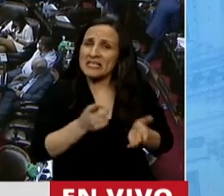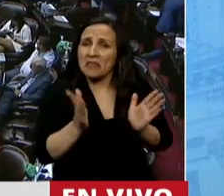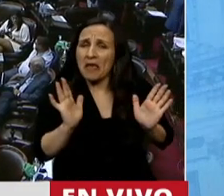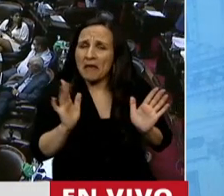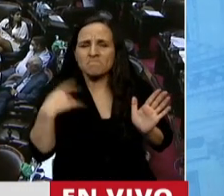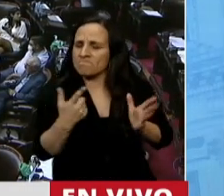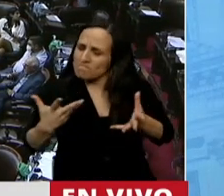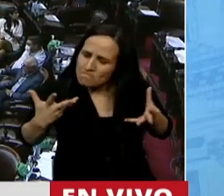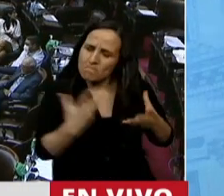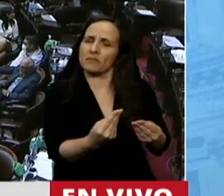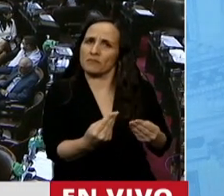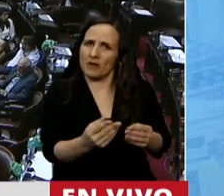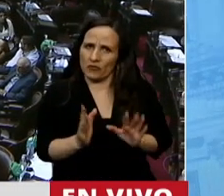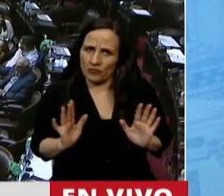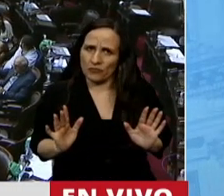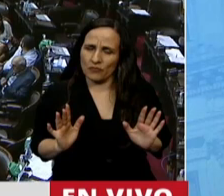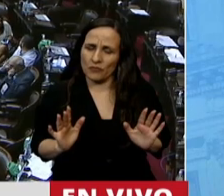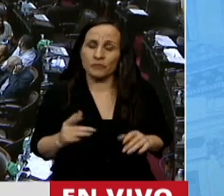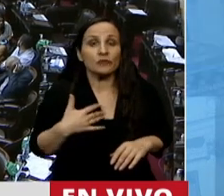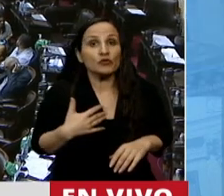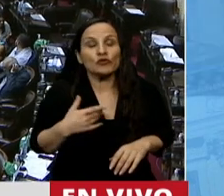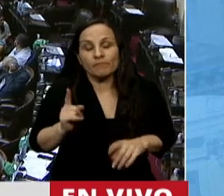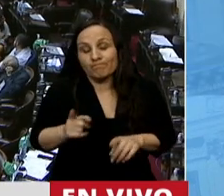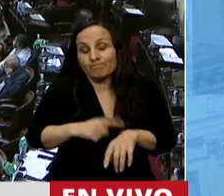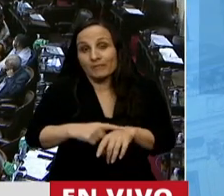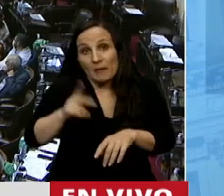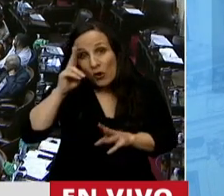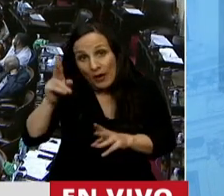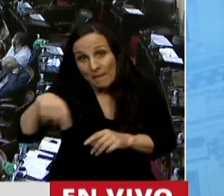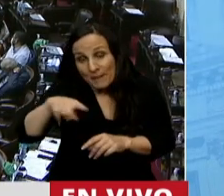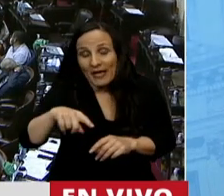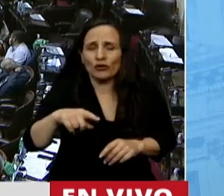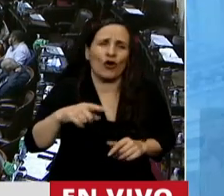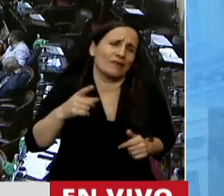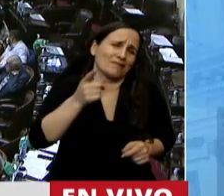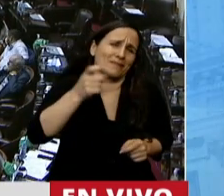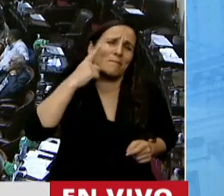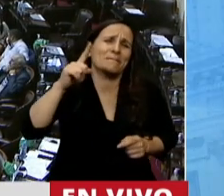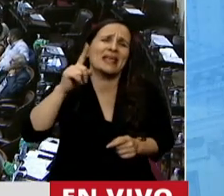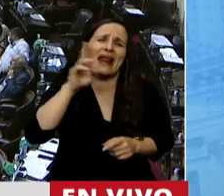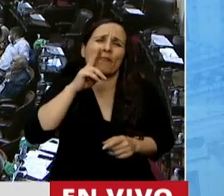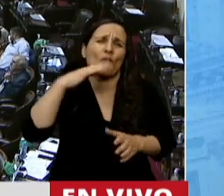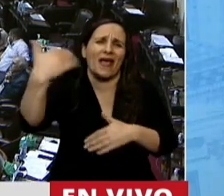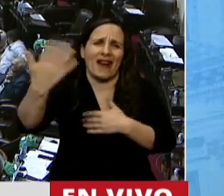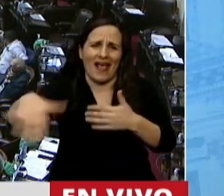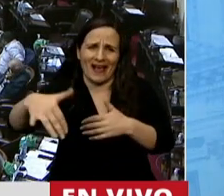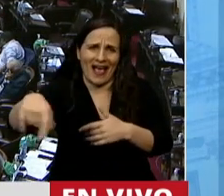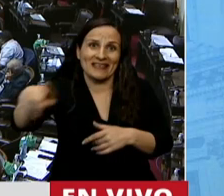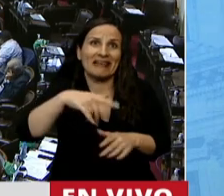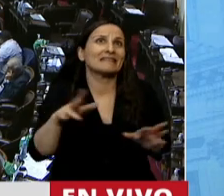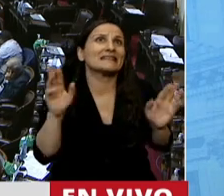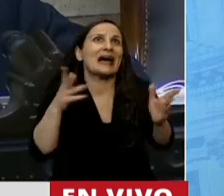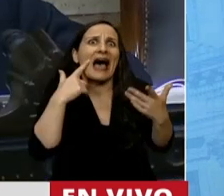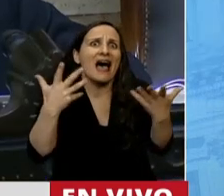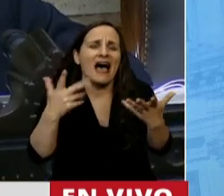Yo, señor presidente, para ser también respetuosa con los tiempos míos y de los cientos y miles de mujeres que están en la calle y esperando el resultado de